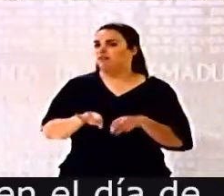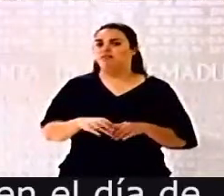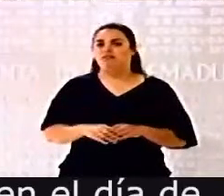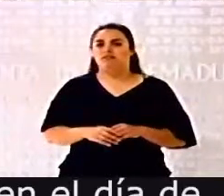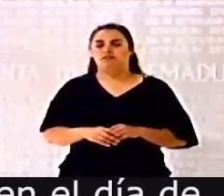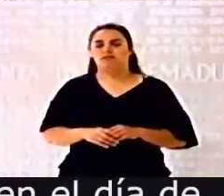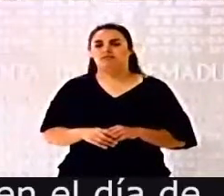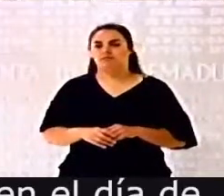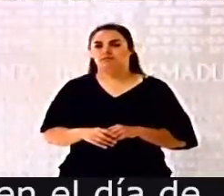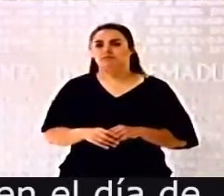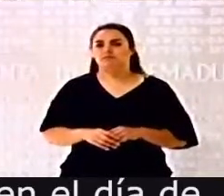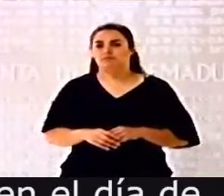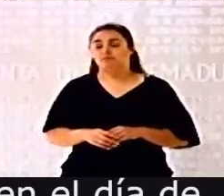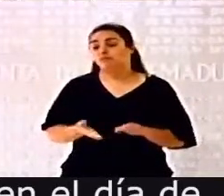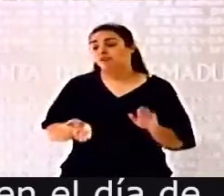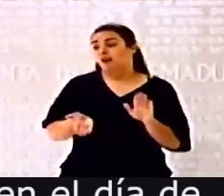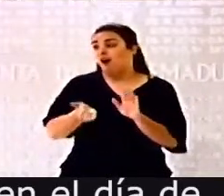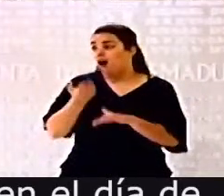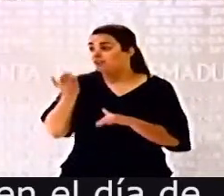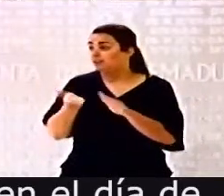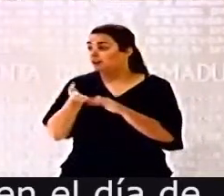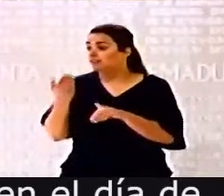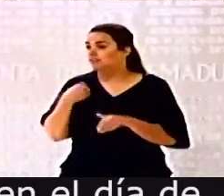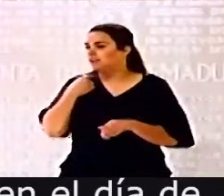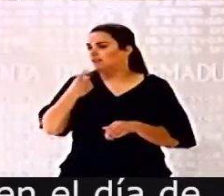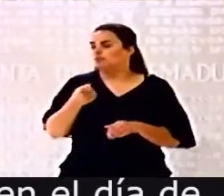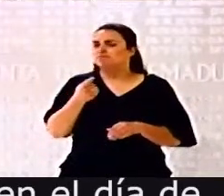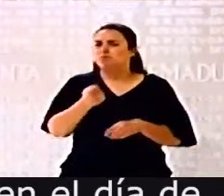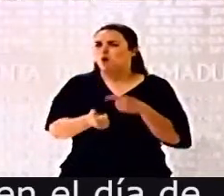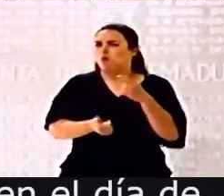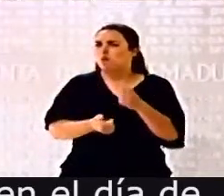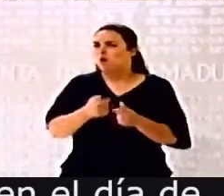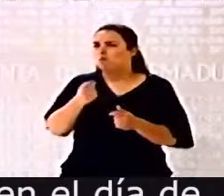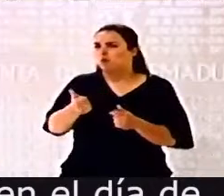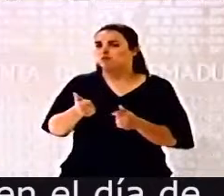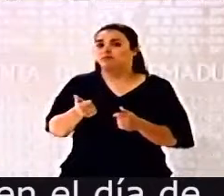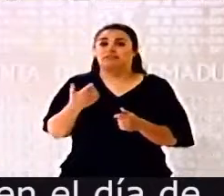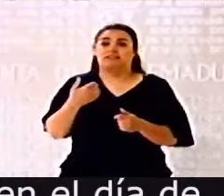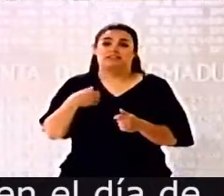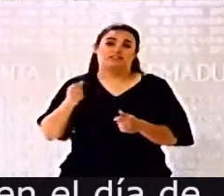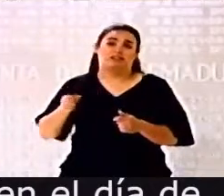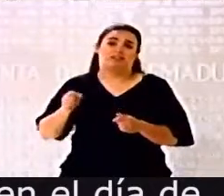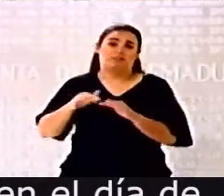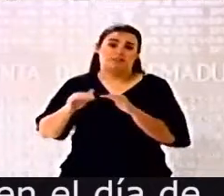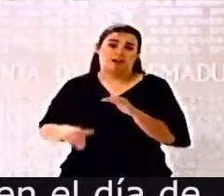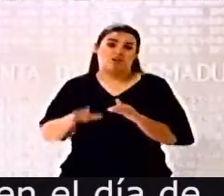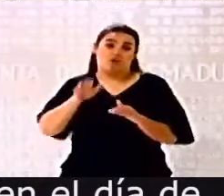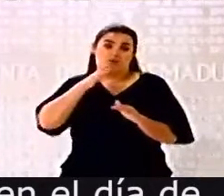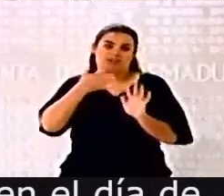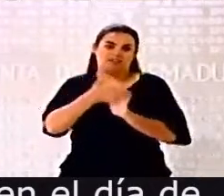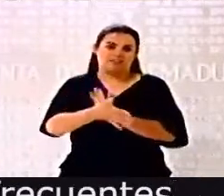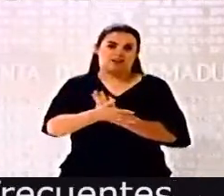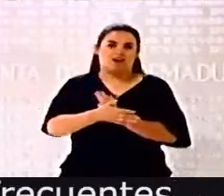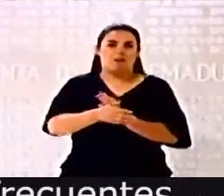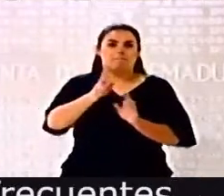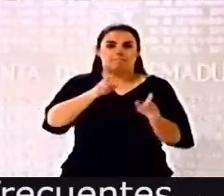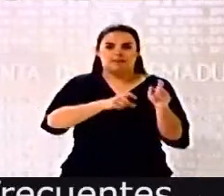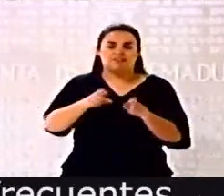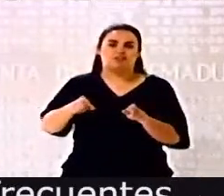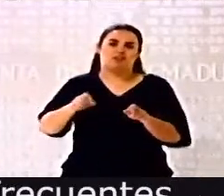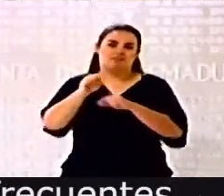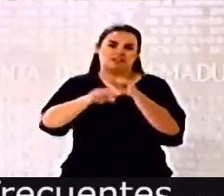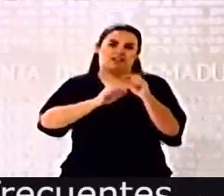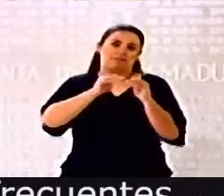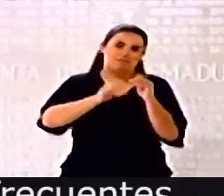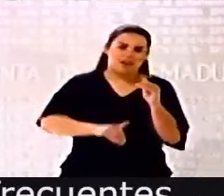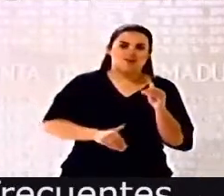y las altas, ya les digo que cada vez van a ser menos frecuentes, pues porque cada vez hay menos personas que han estado